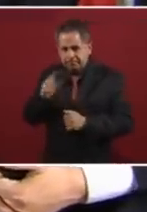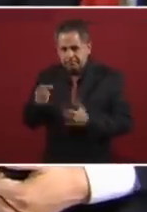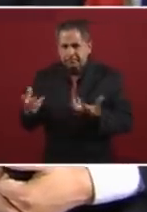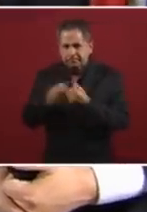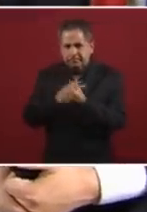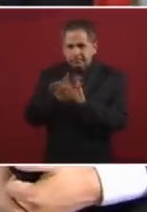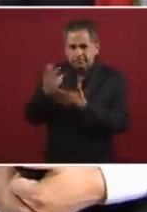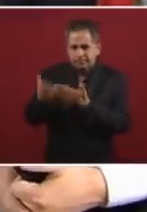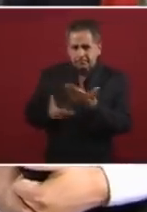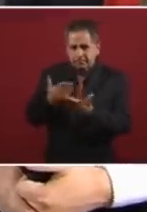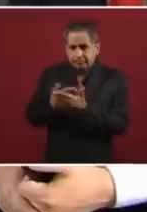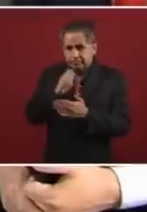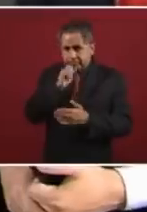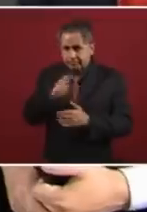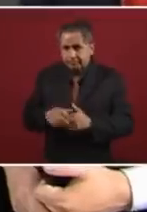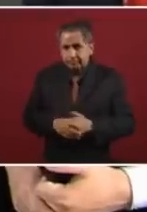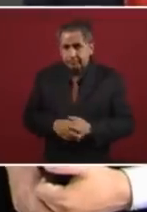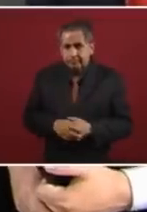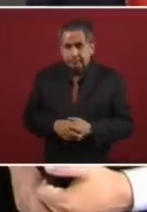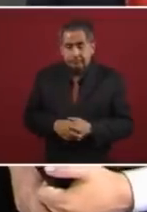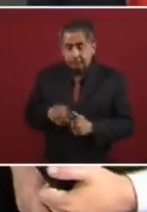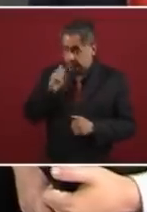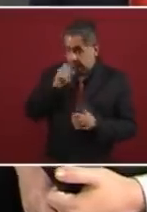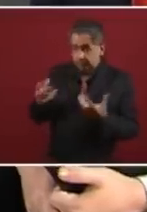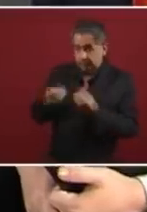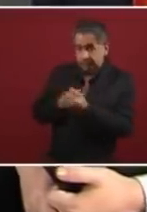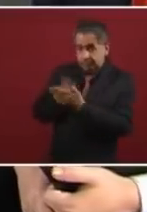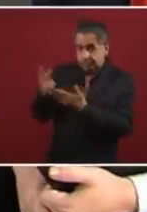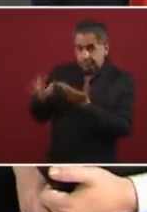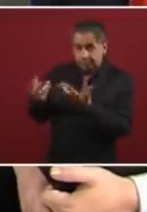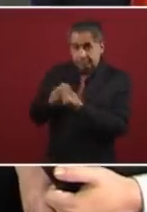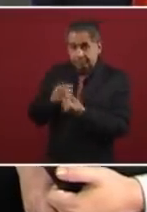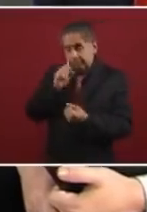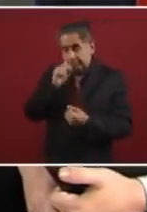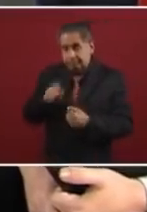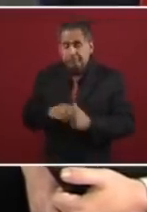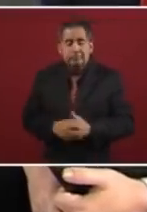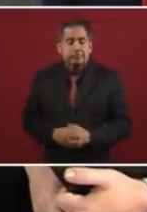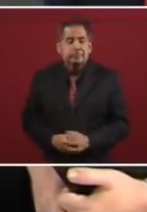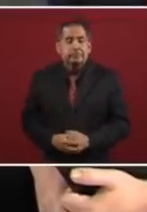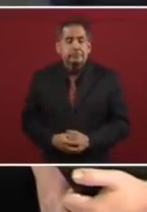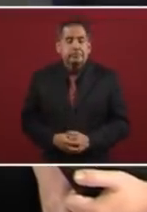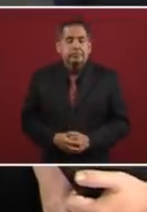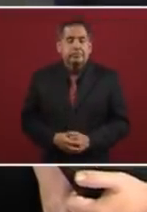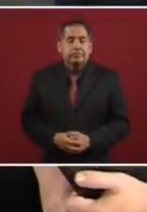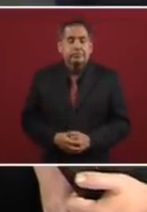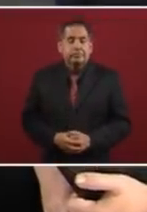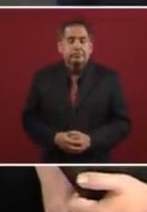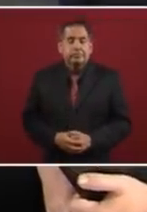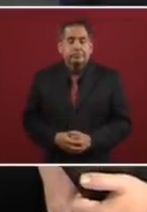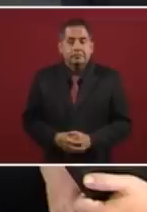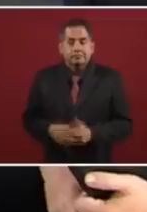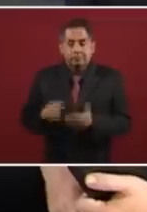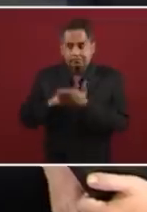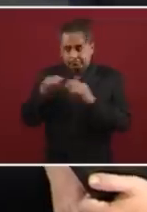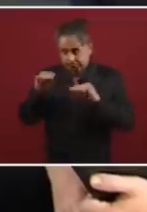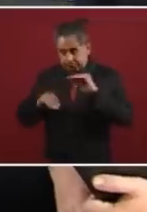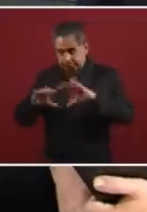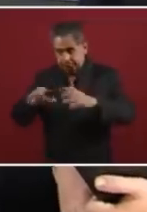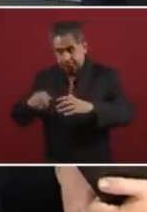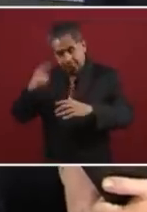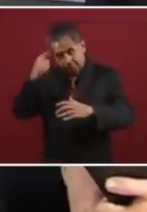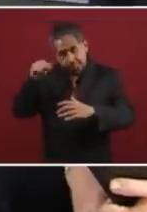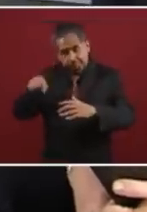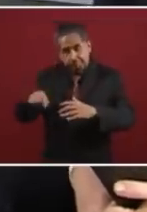este proyecto está en este proyecto usted y le quiere día